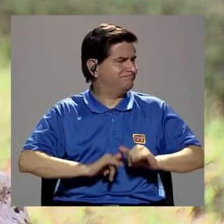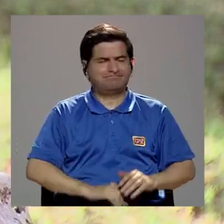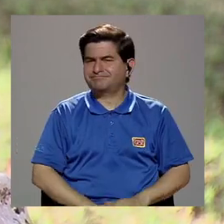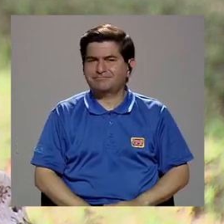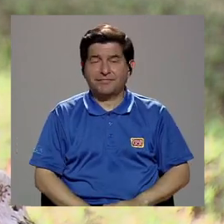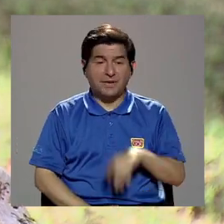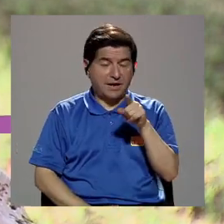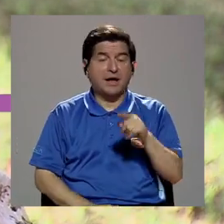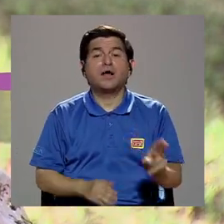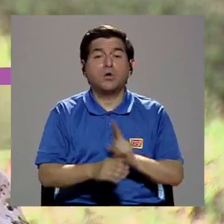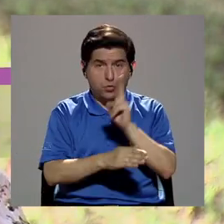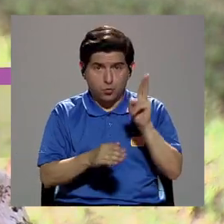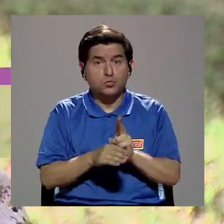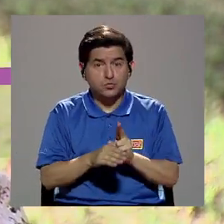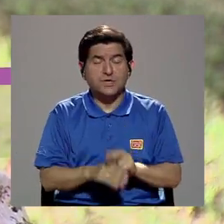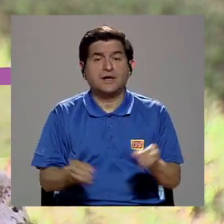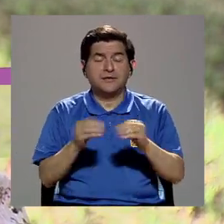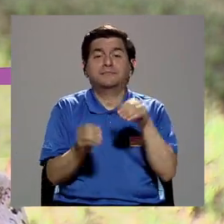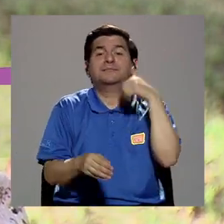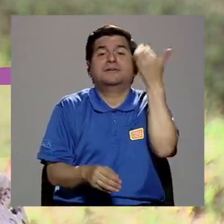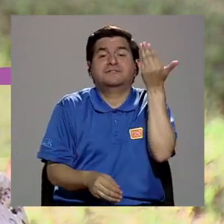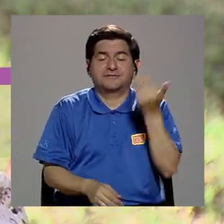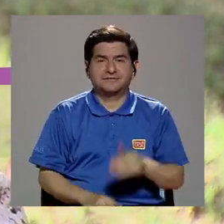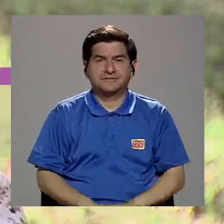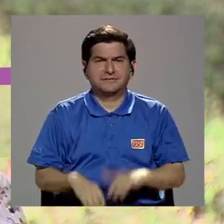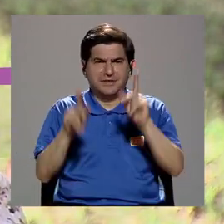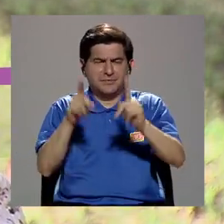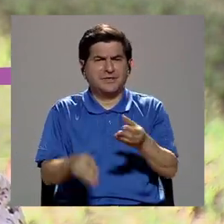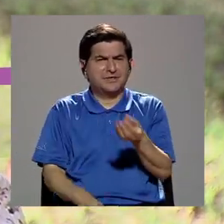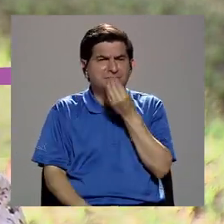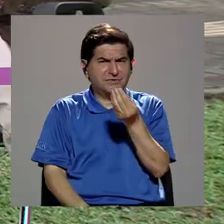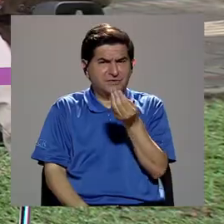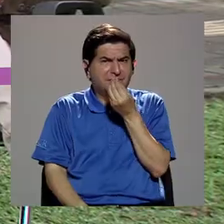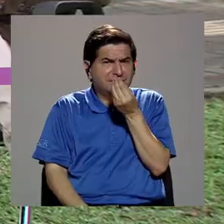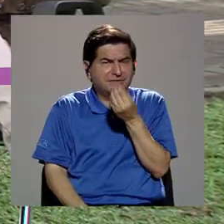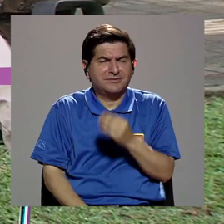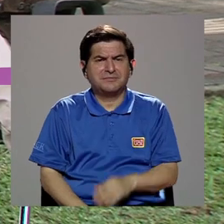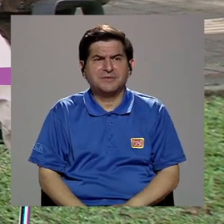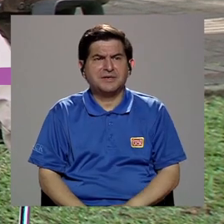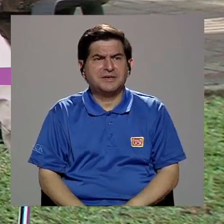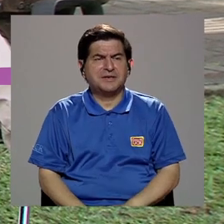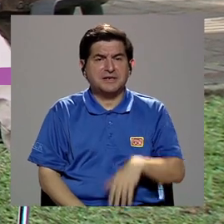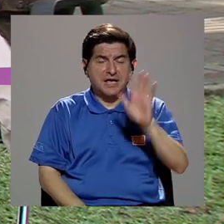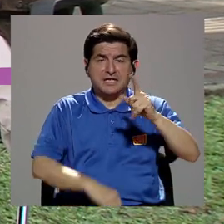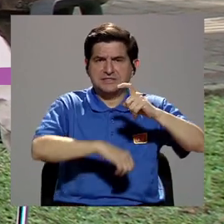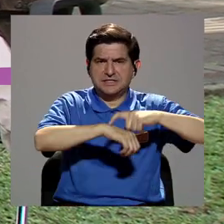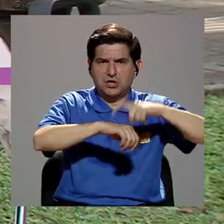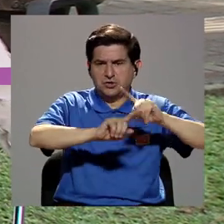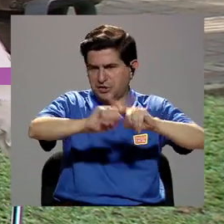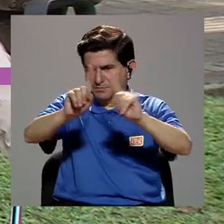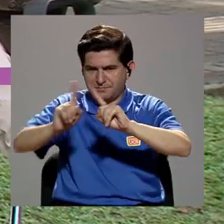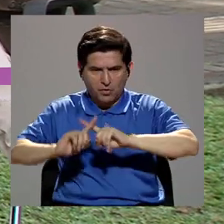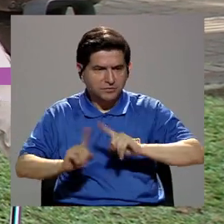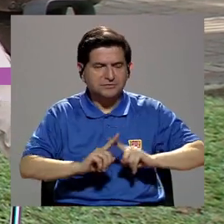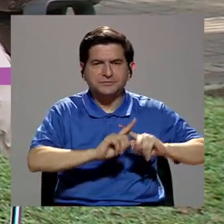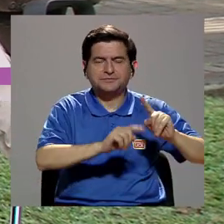a lograr utilizarlos con mayor facilidad. Por eso la gente que come los 5 tiempos, el desayuno, el almuerzo y